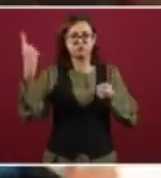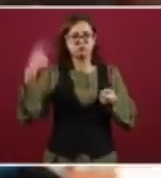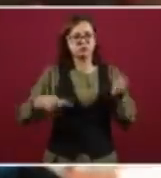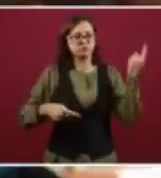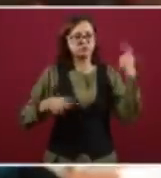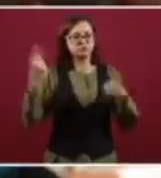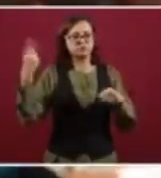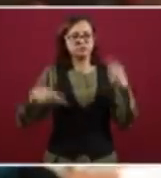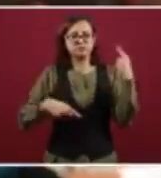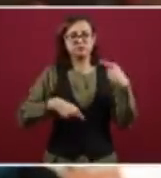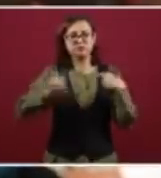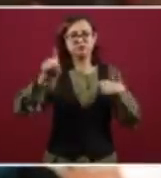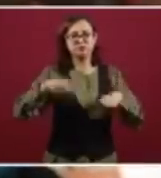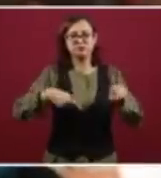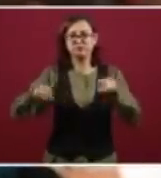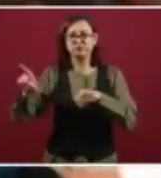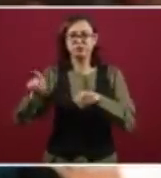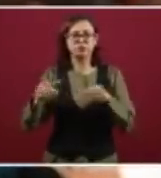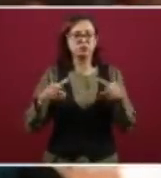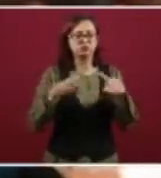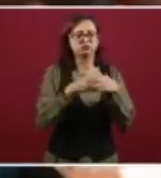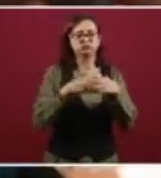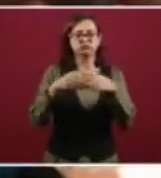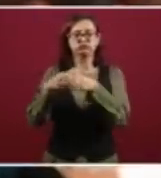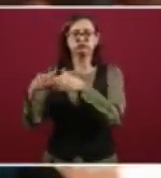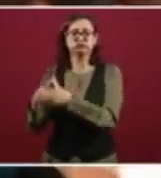la seguridad de estos grupos.